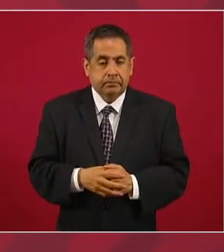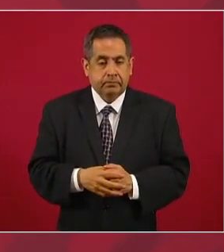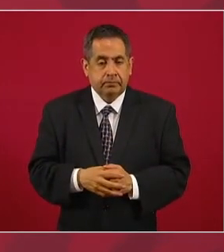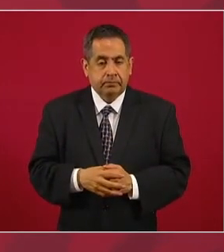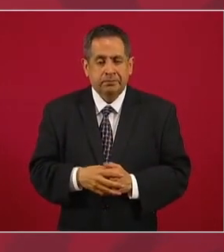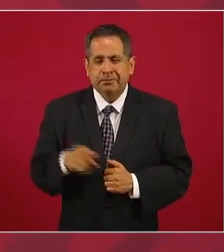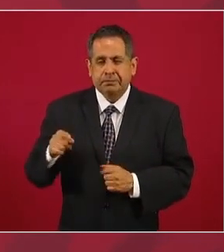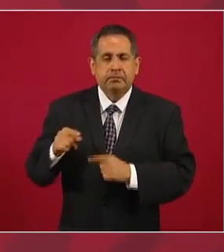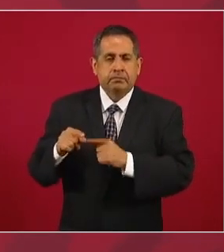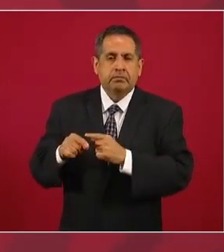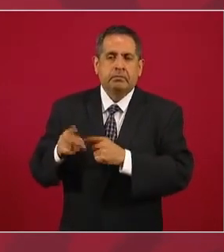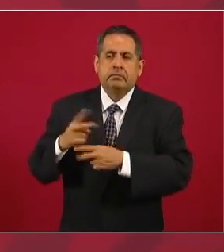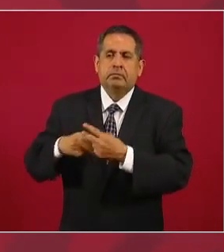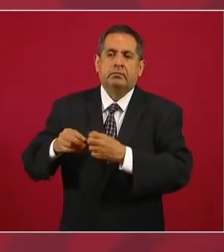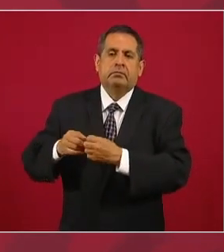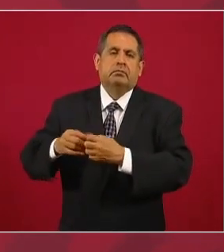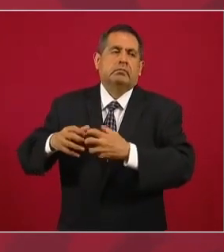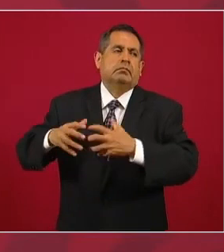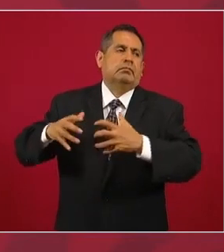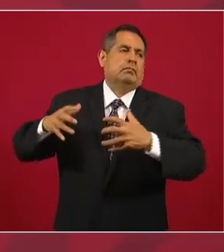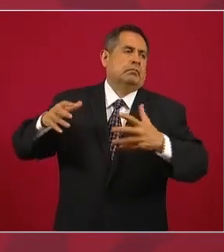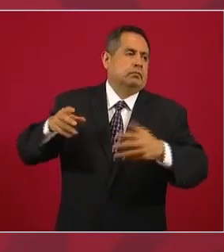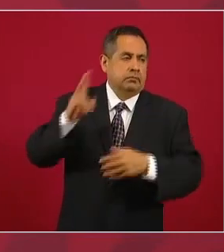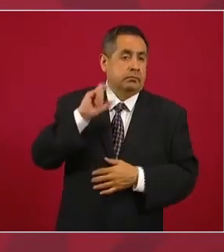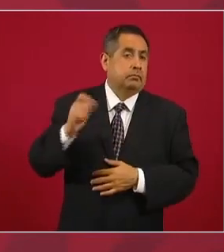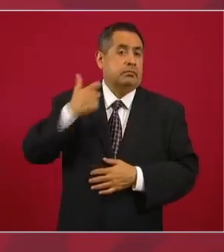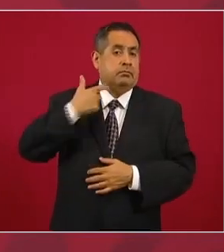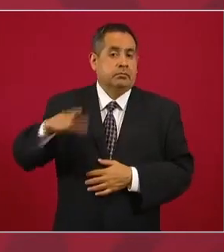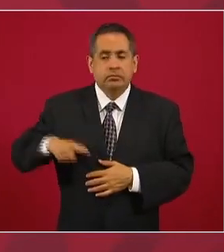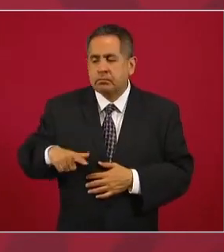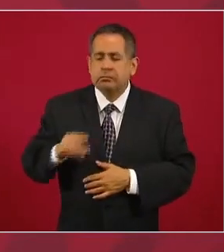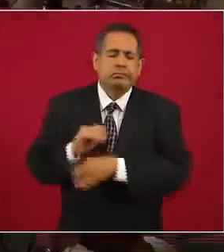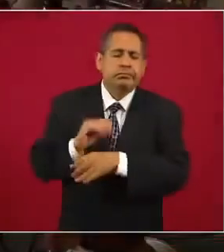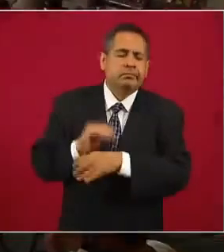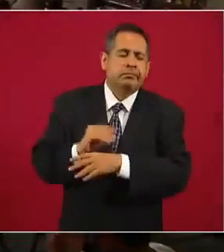Esto se dejó crecer desde el gobierno anterior,